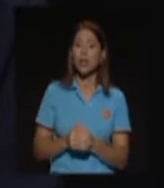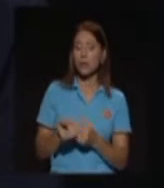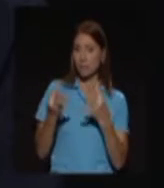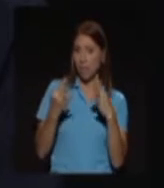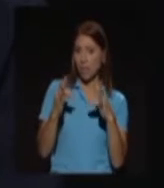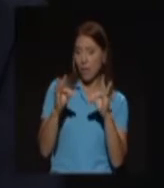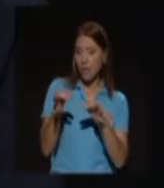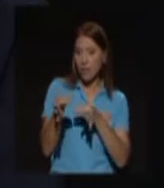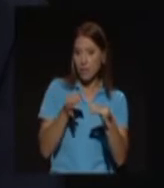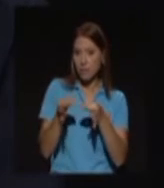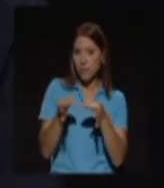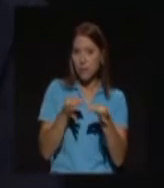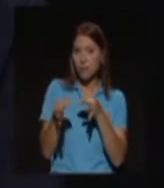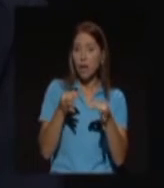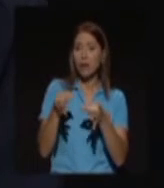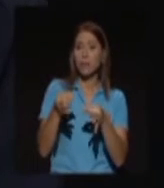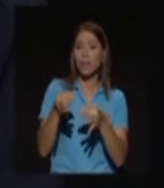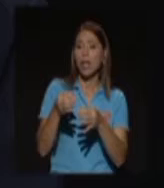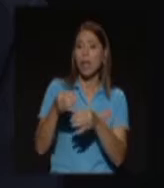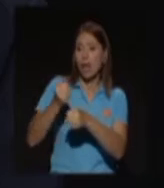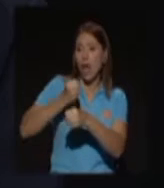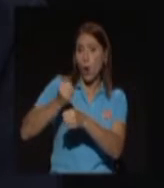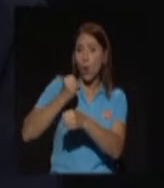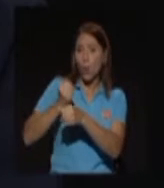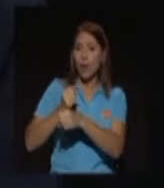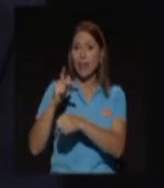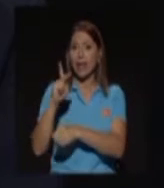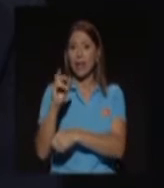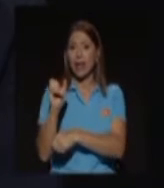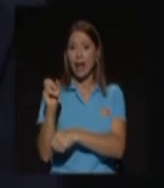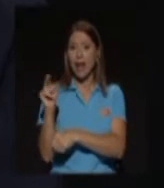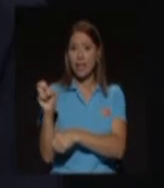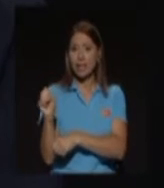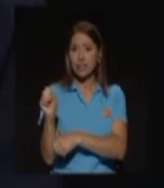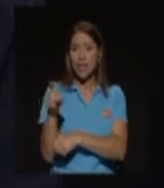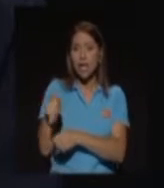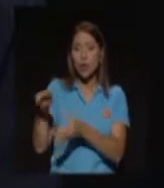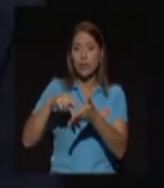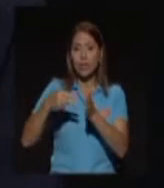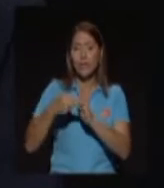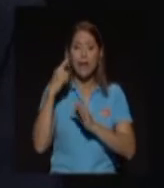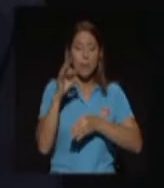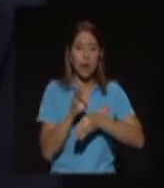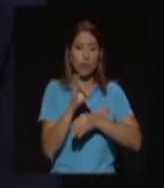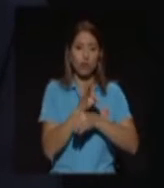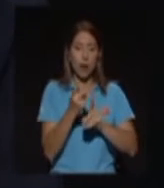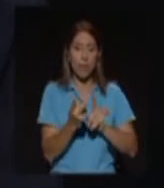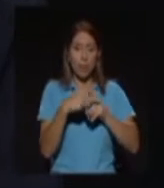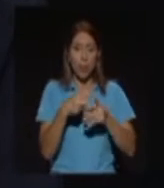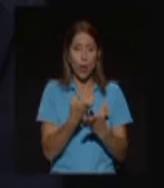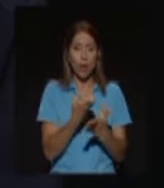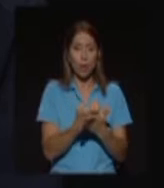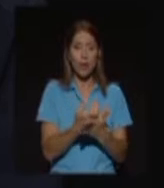explicar esencialmente la obra de Keynes y lo que eso significaba para el funcionamiento de la economía.